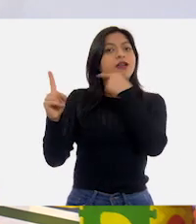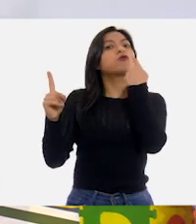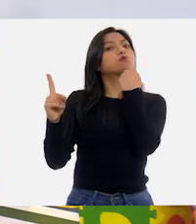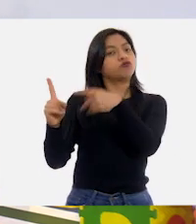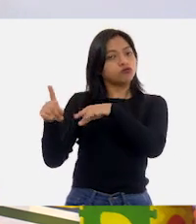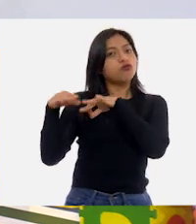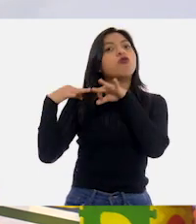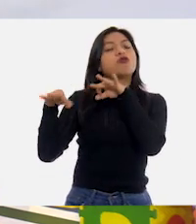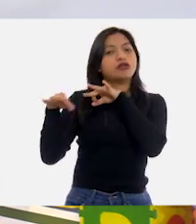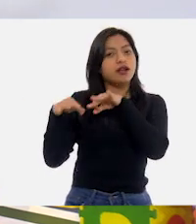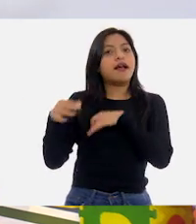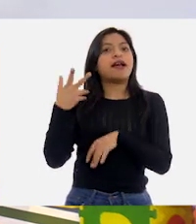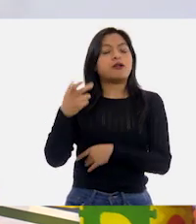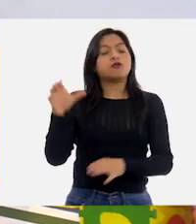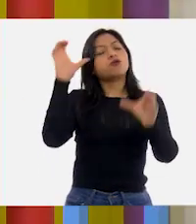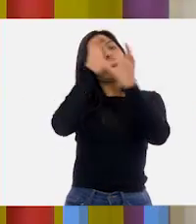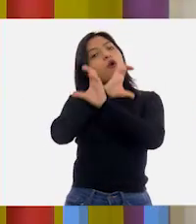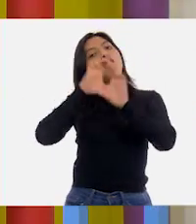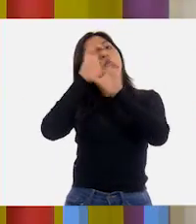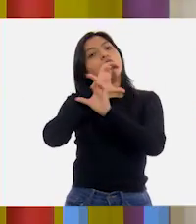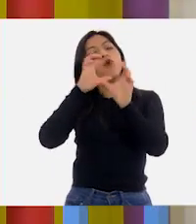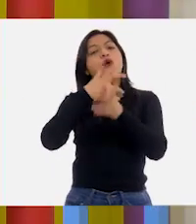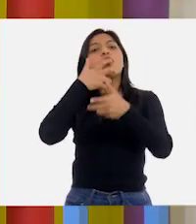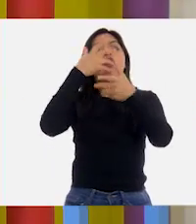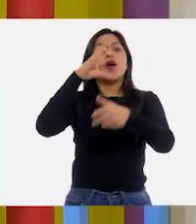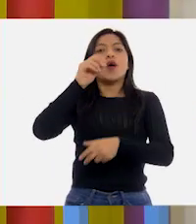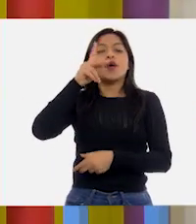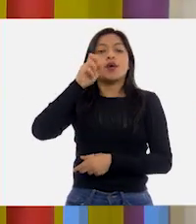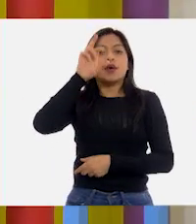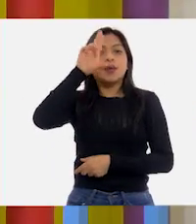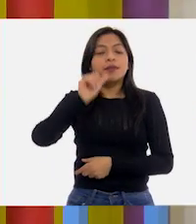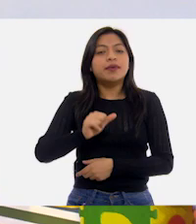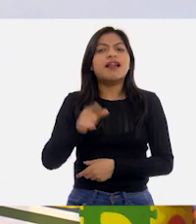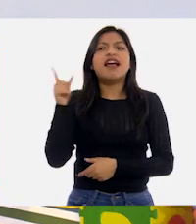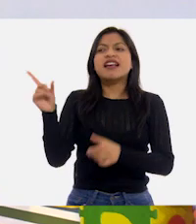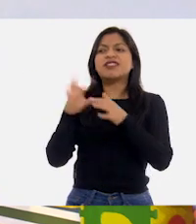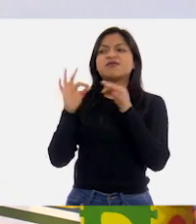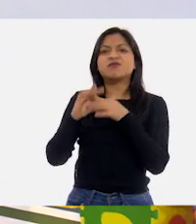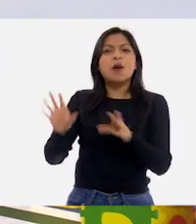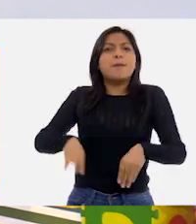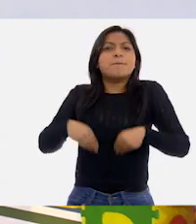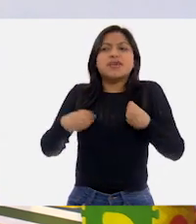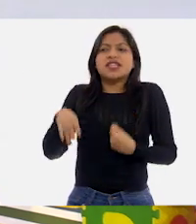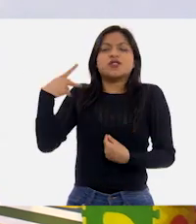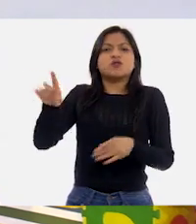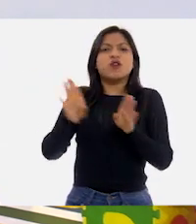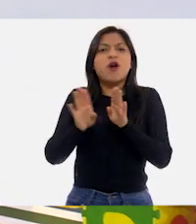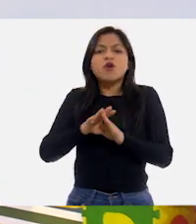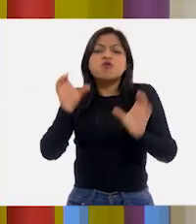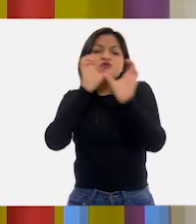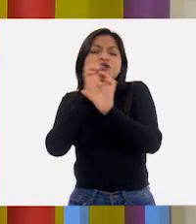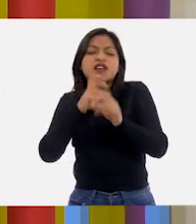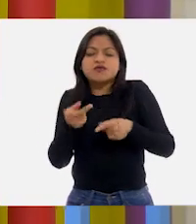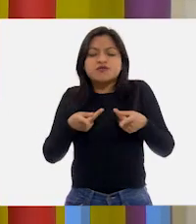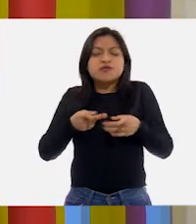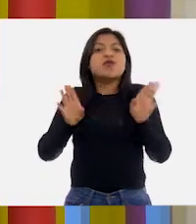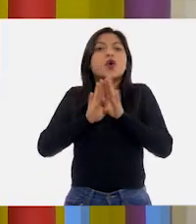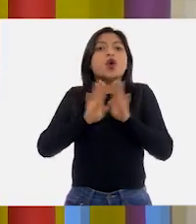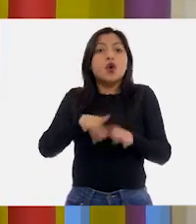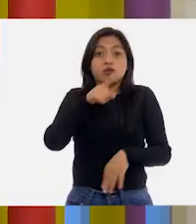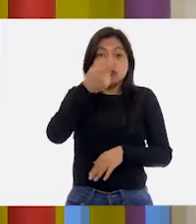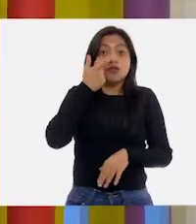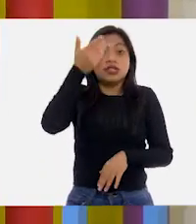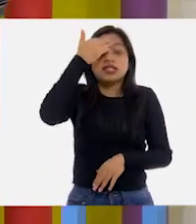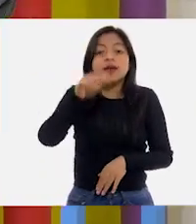del bel canto, de la ópera, para que nos platique más o menos cómo es su vida y cómo se prepara para cantar. Ay, por supuesto,